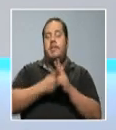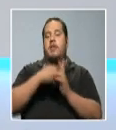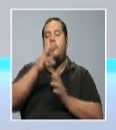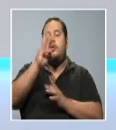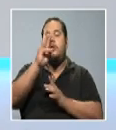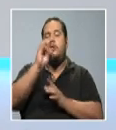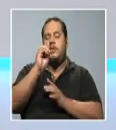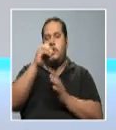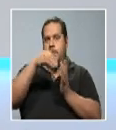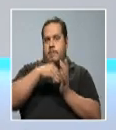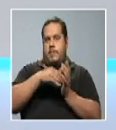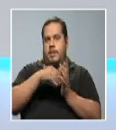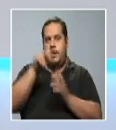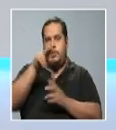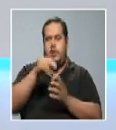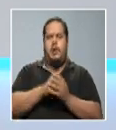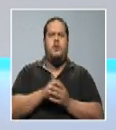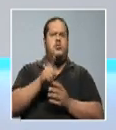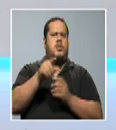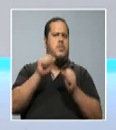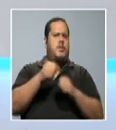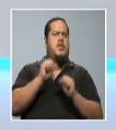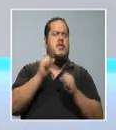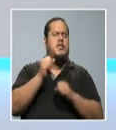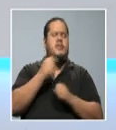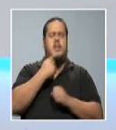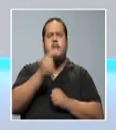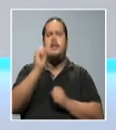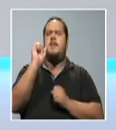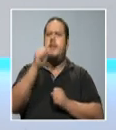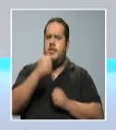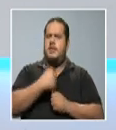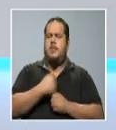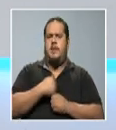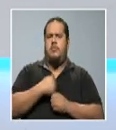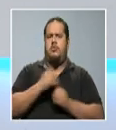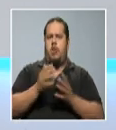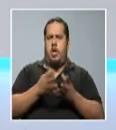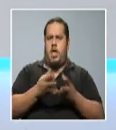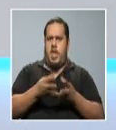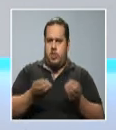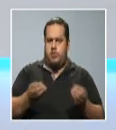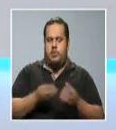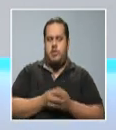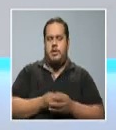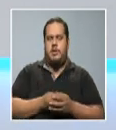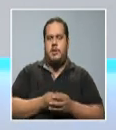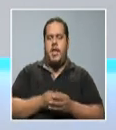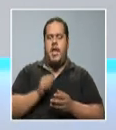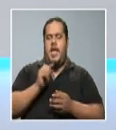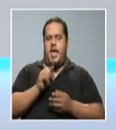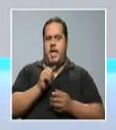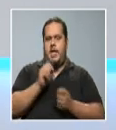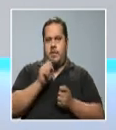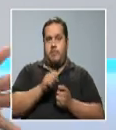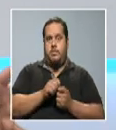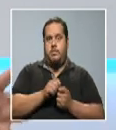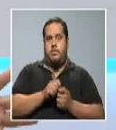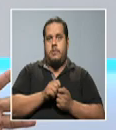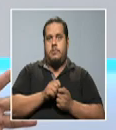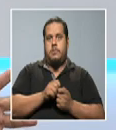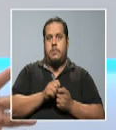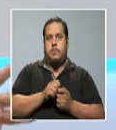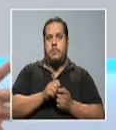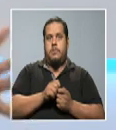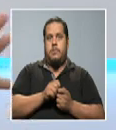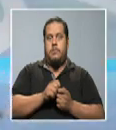Eso en cuanto a las soluciones, uno podría decir que sí hay soluciones. Vale aclarar en este apartado, en este punto, que